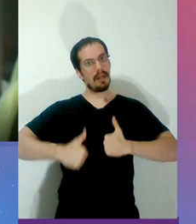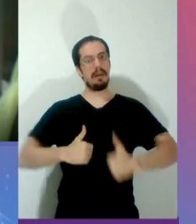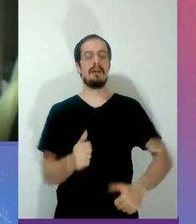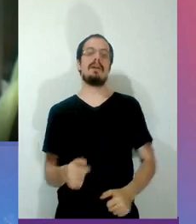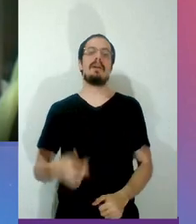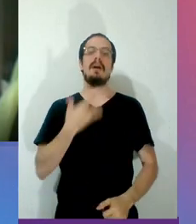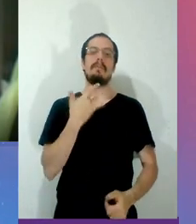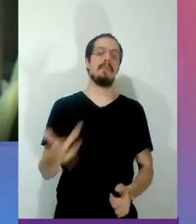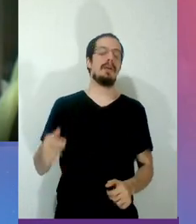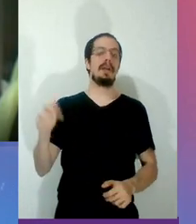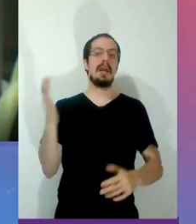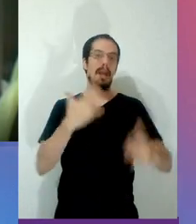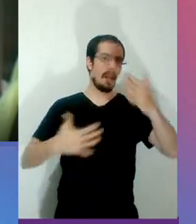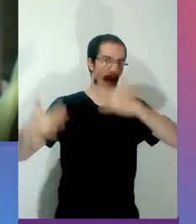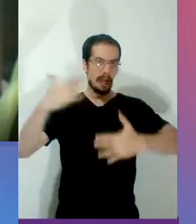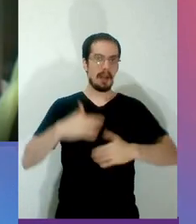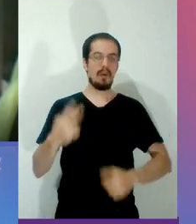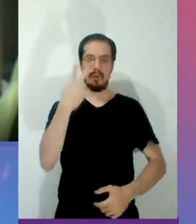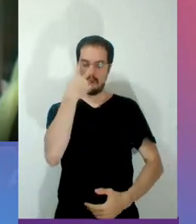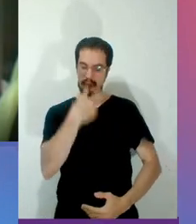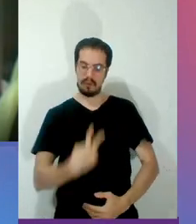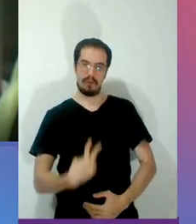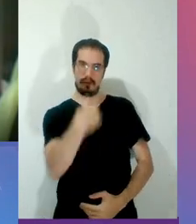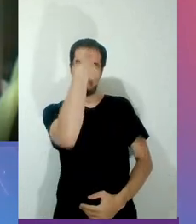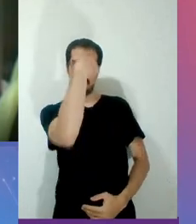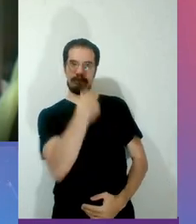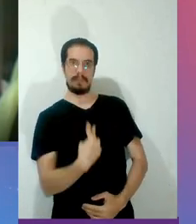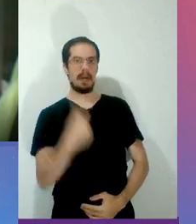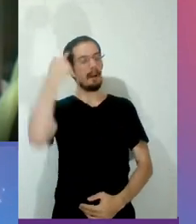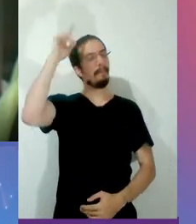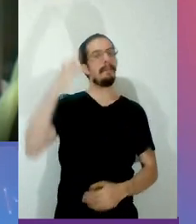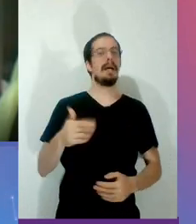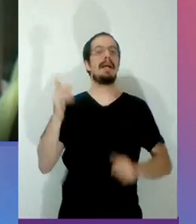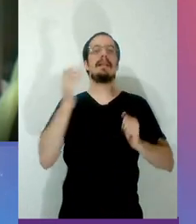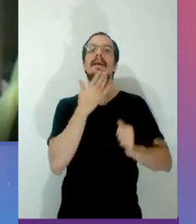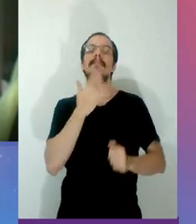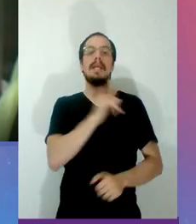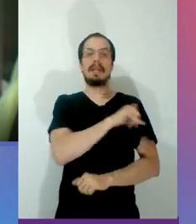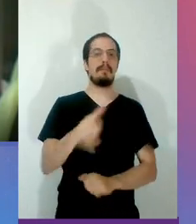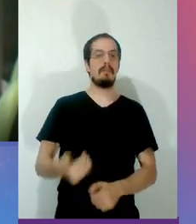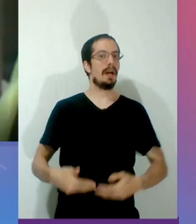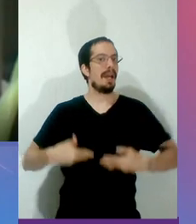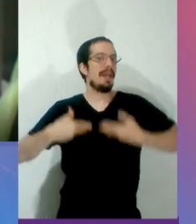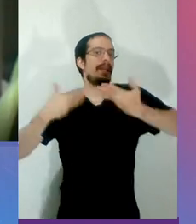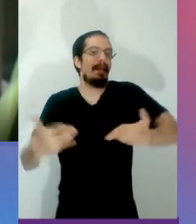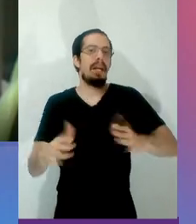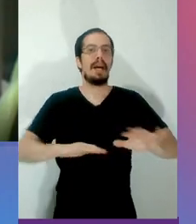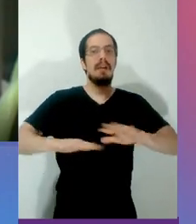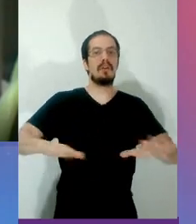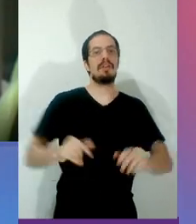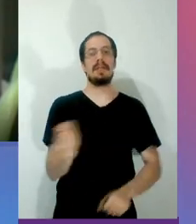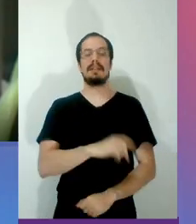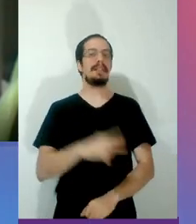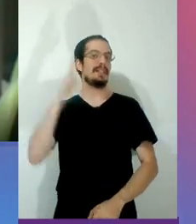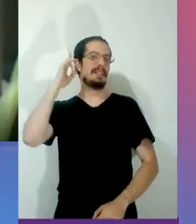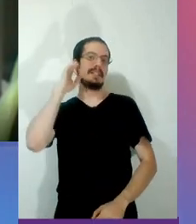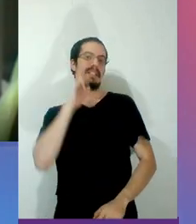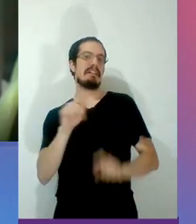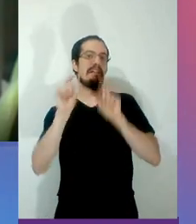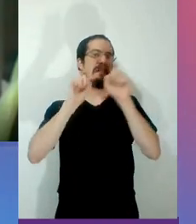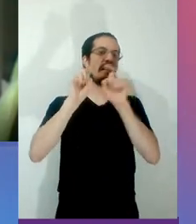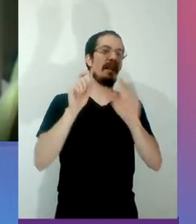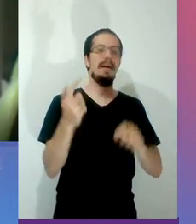el autoconocimiento para poder entregar lo mejor de nosotros sin juicios y con la mejor calidad del